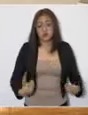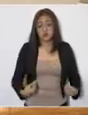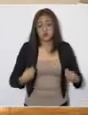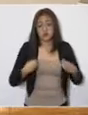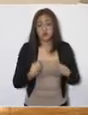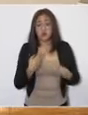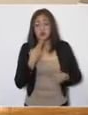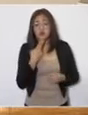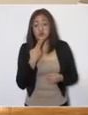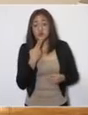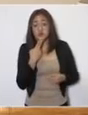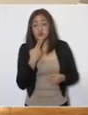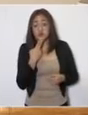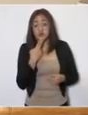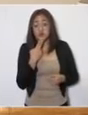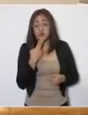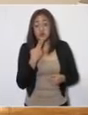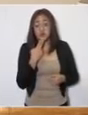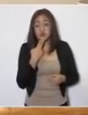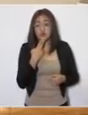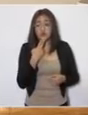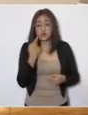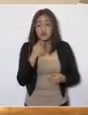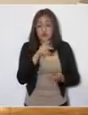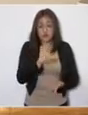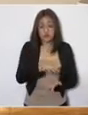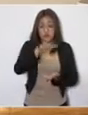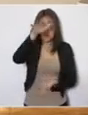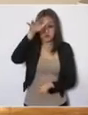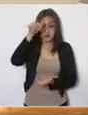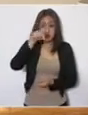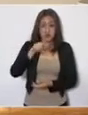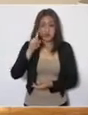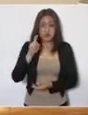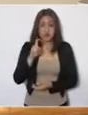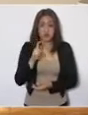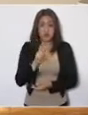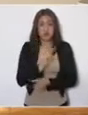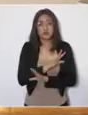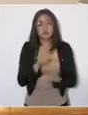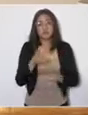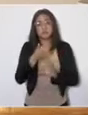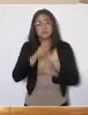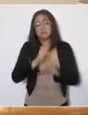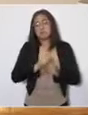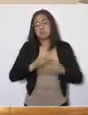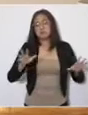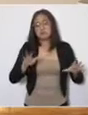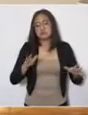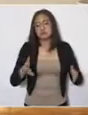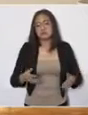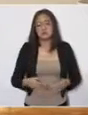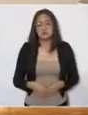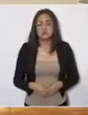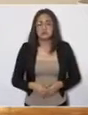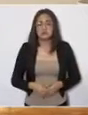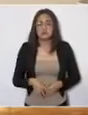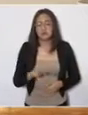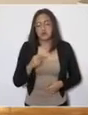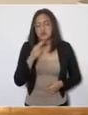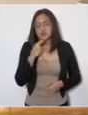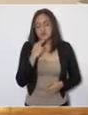útil de ese tanque elevado a bill se había agotado sí